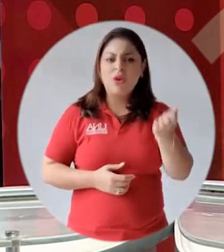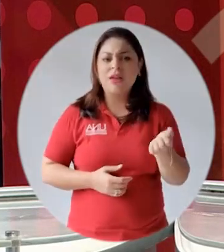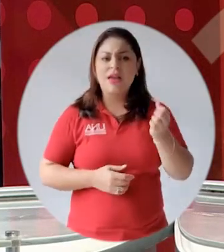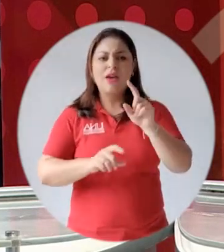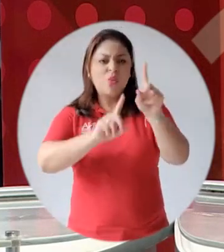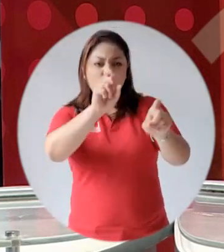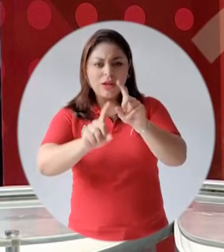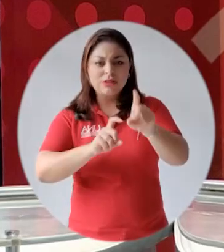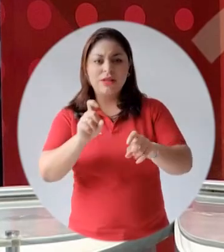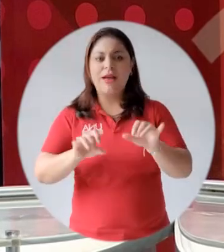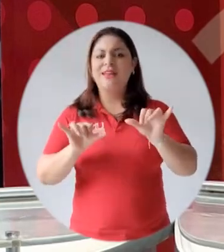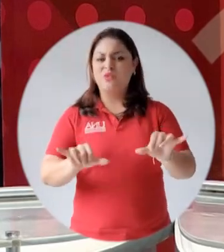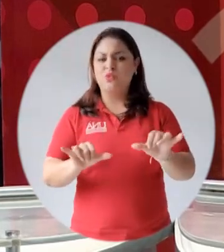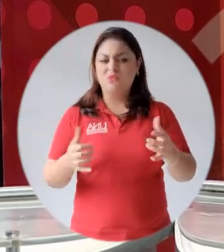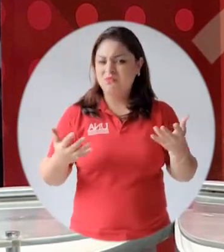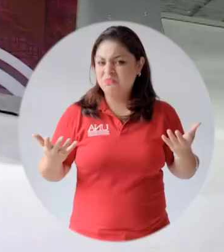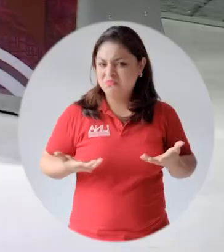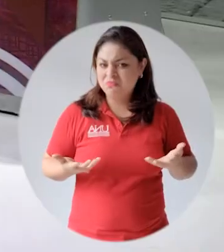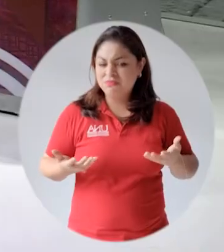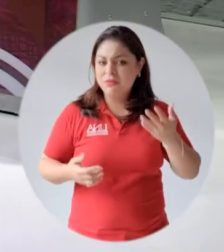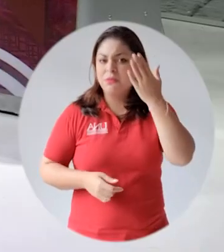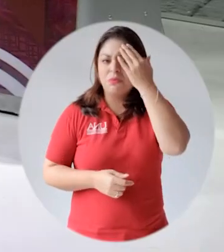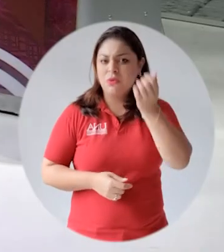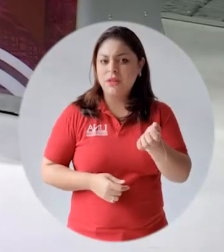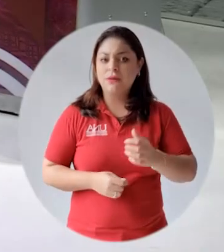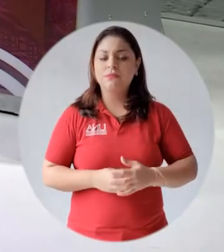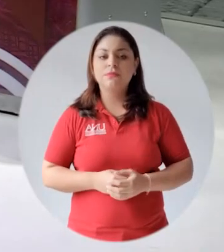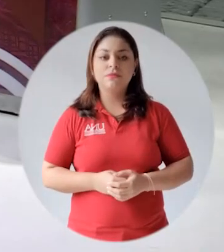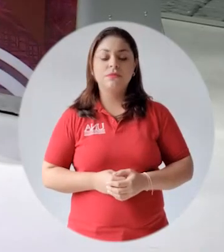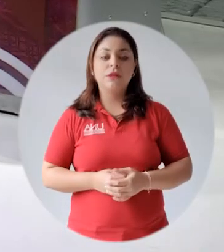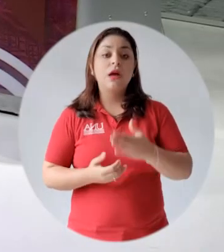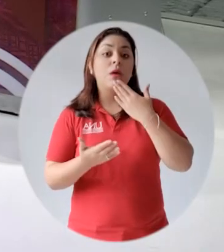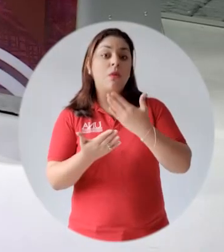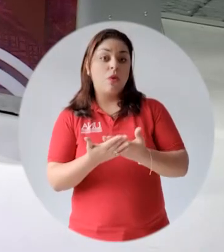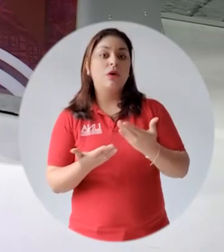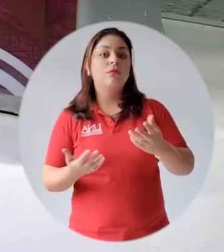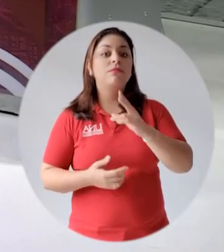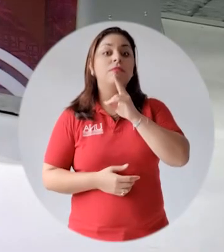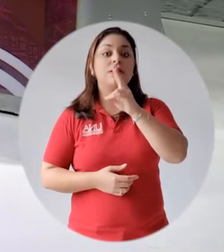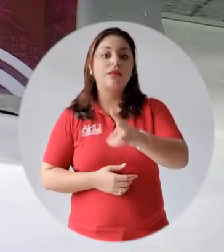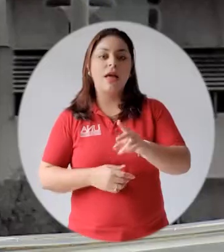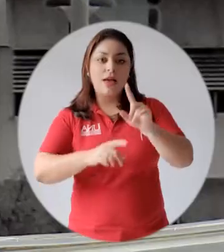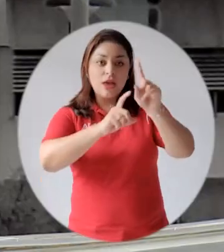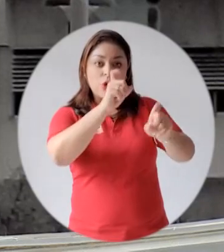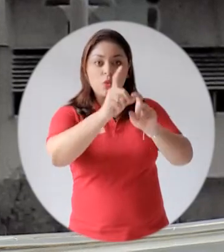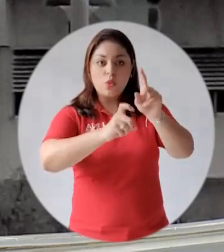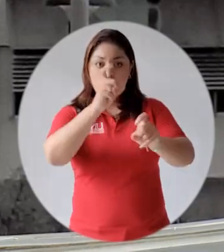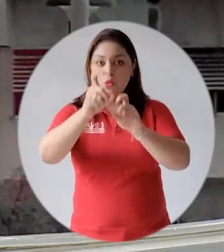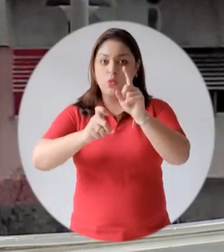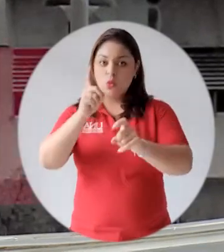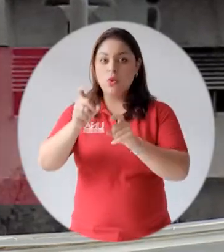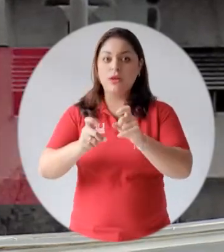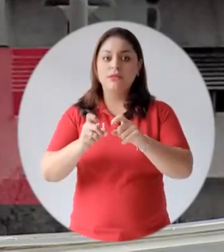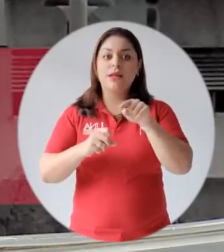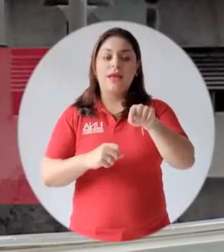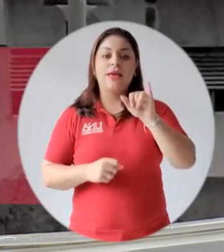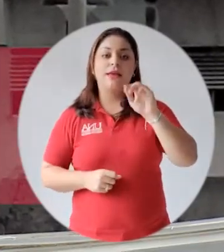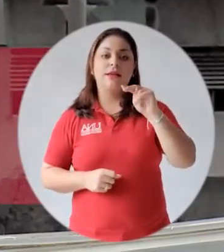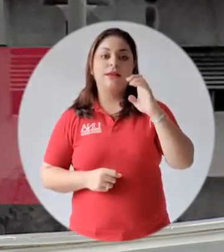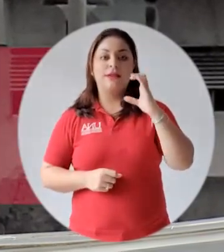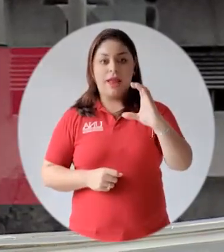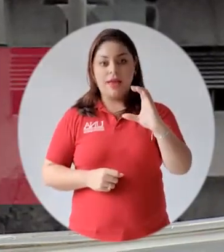tipo? Bueno, podría decir que, en realidad la encuesta instaurada en el